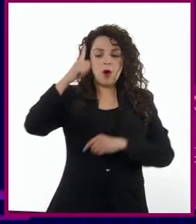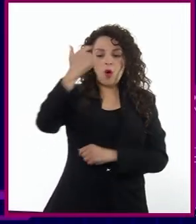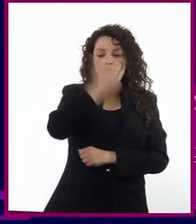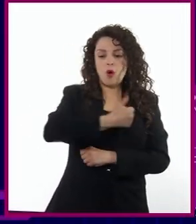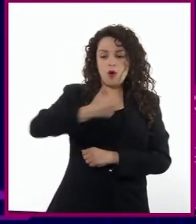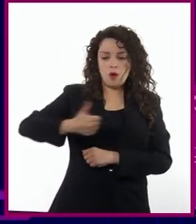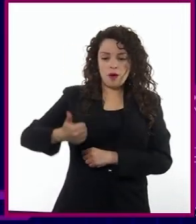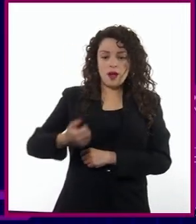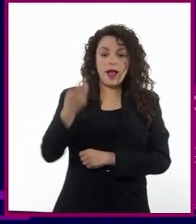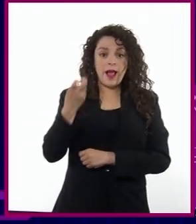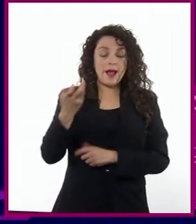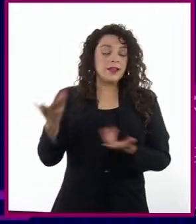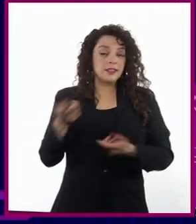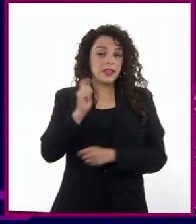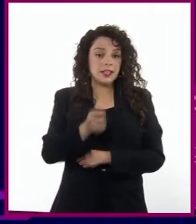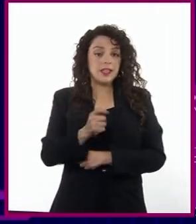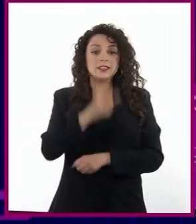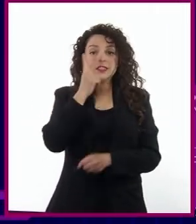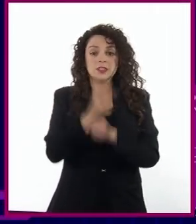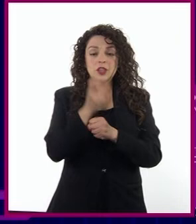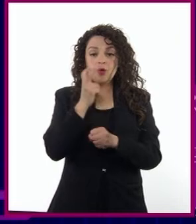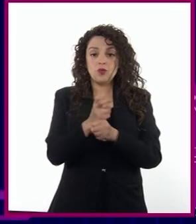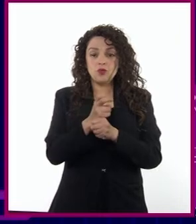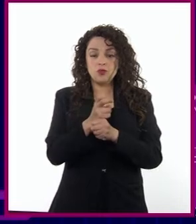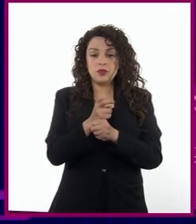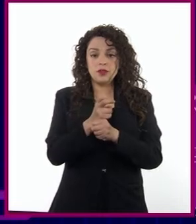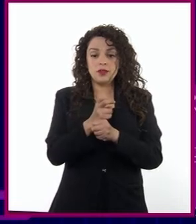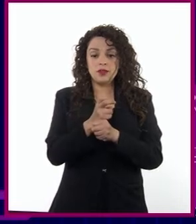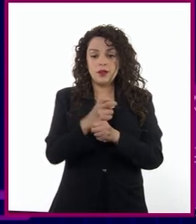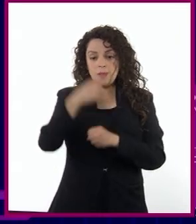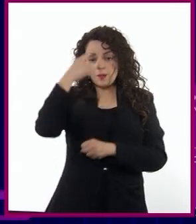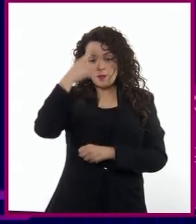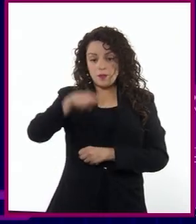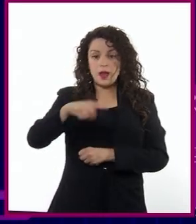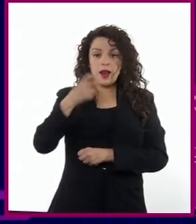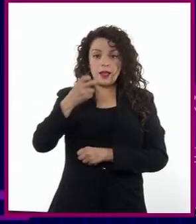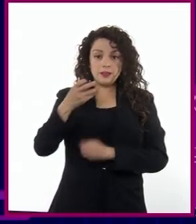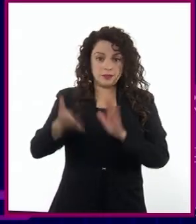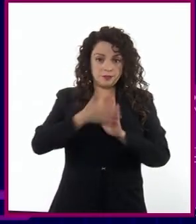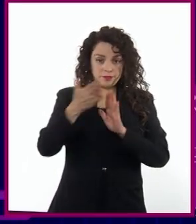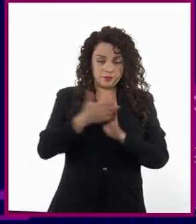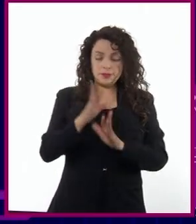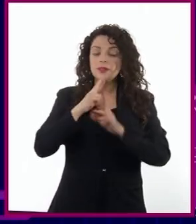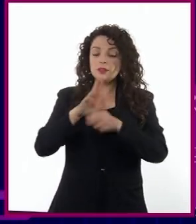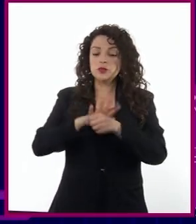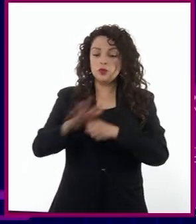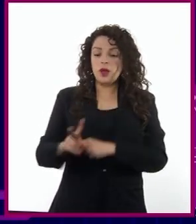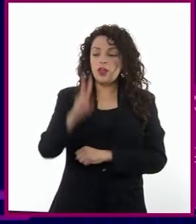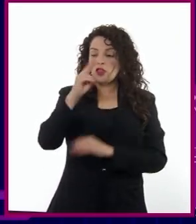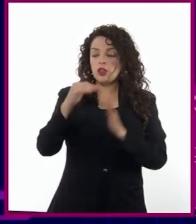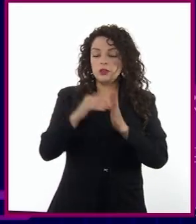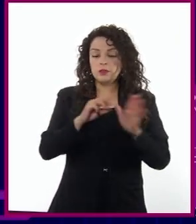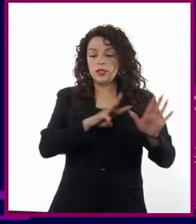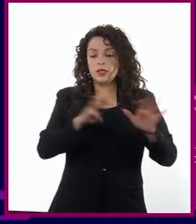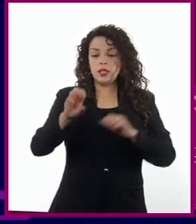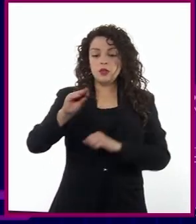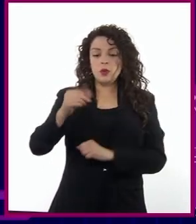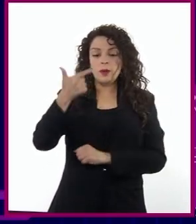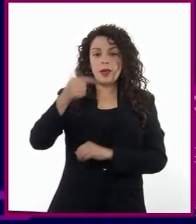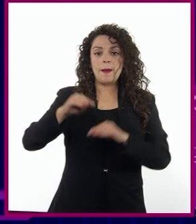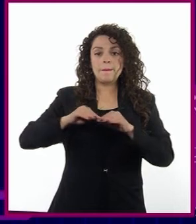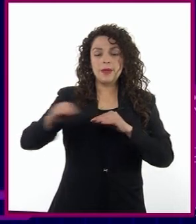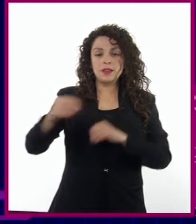respectivamente que conforman la segunda estructura, y dicho producto es igual a 2.397